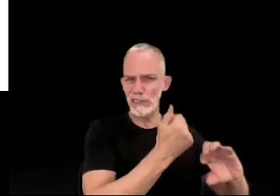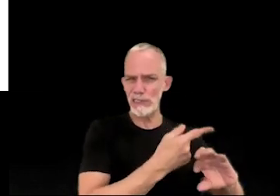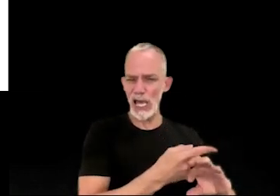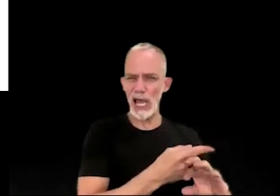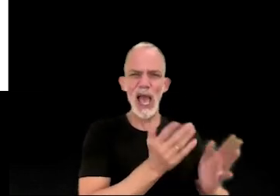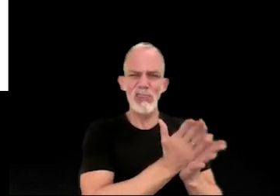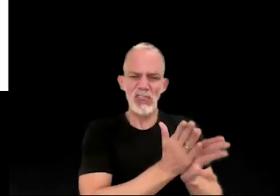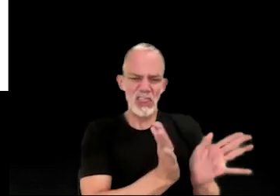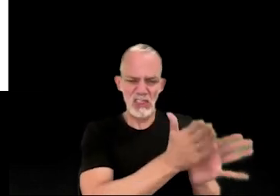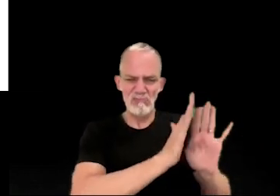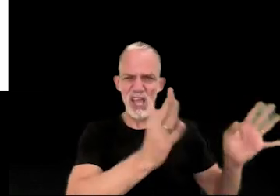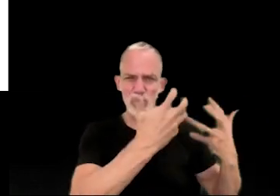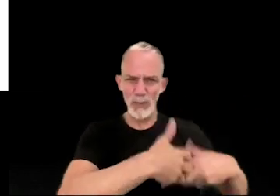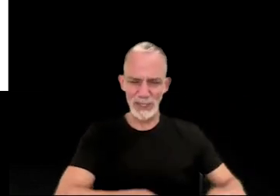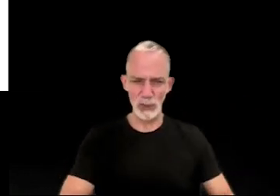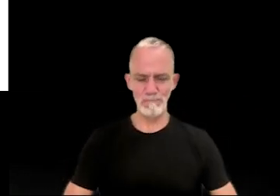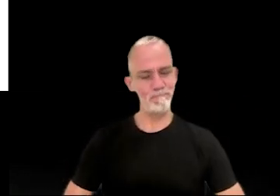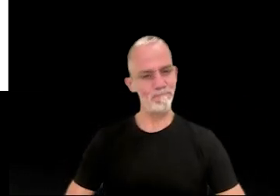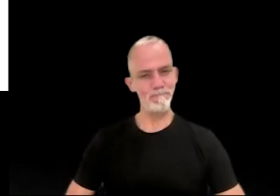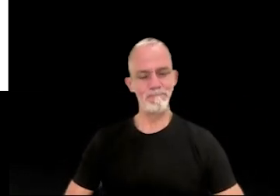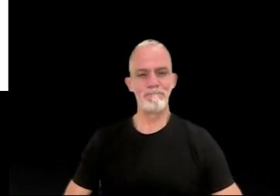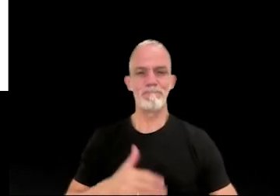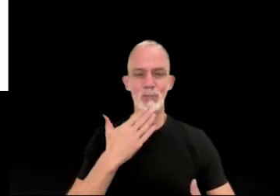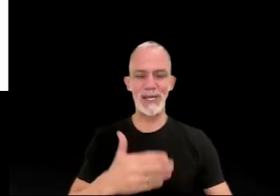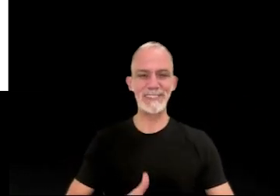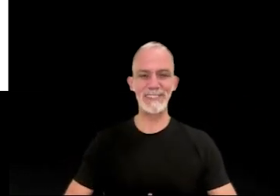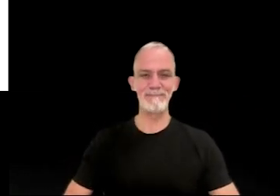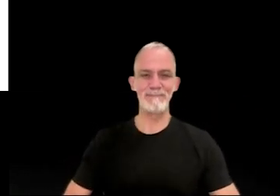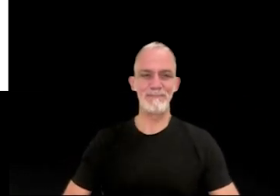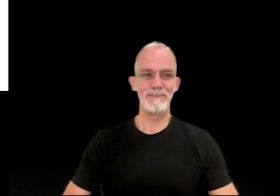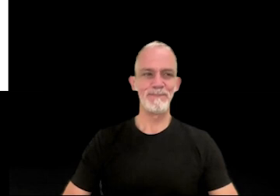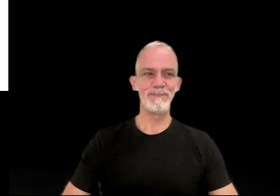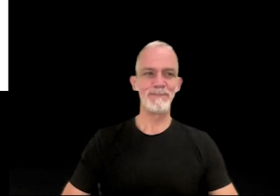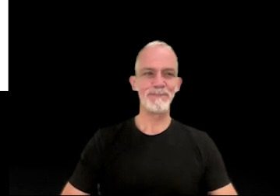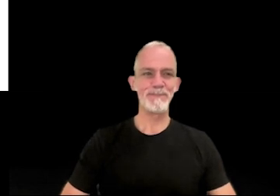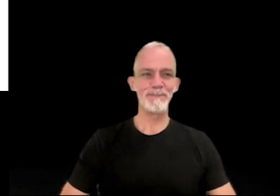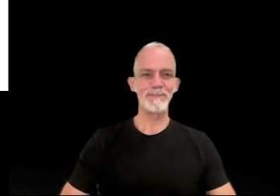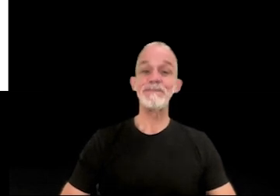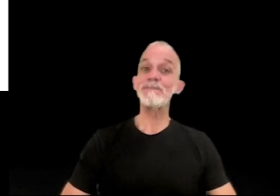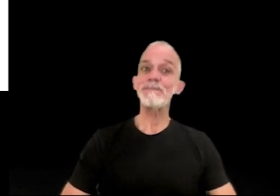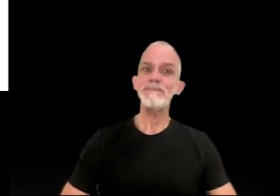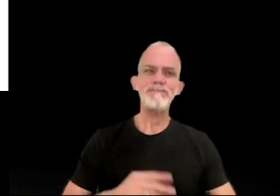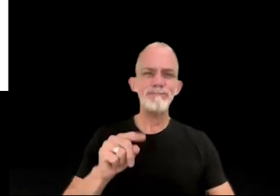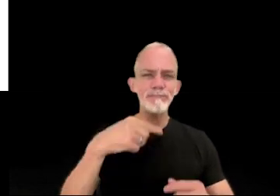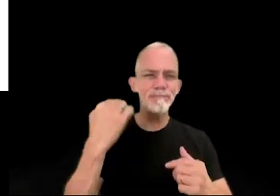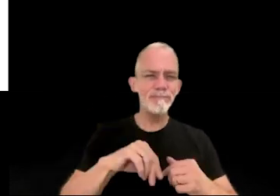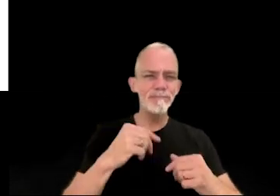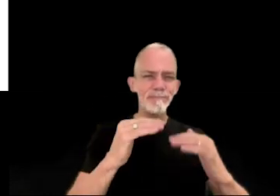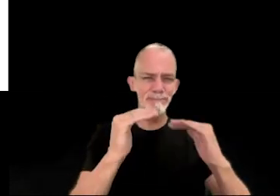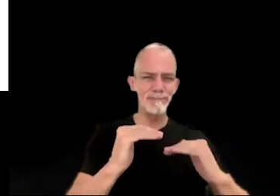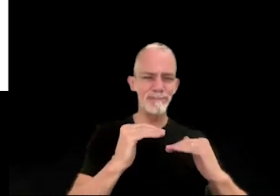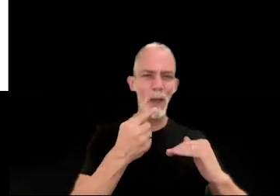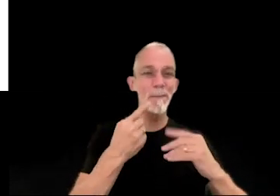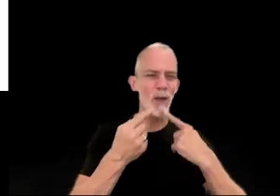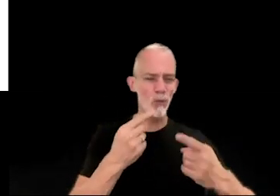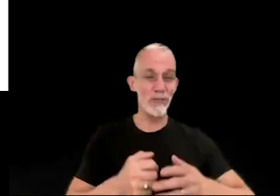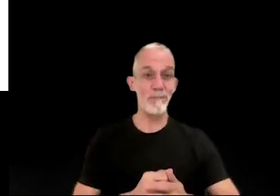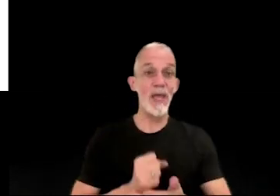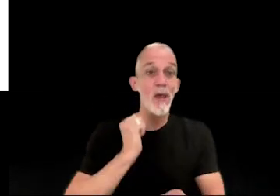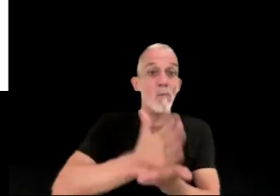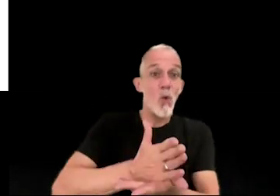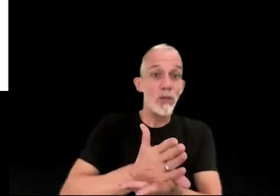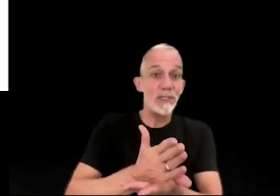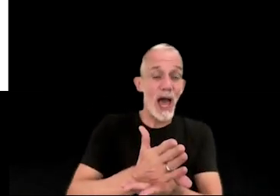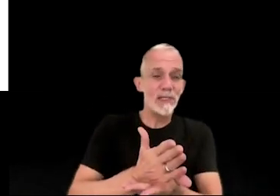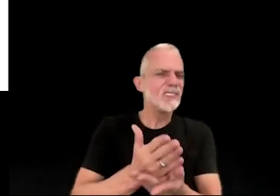gracias. Por favor. Bueno, voy con la siguiente. En multas materiales,